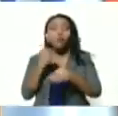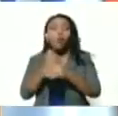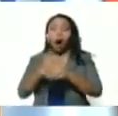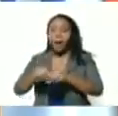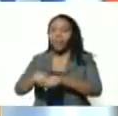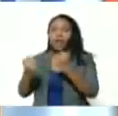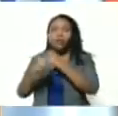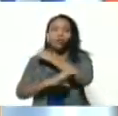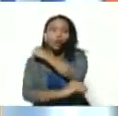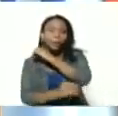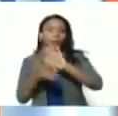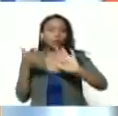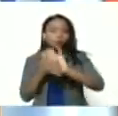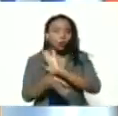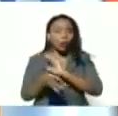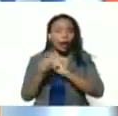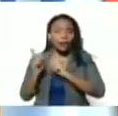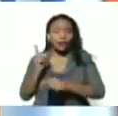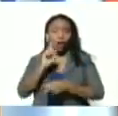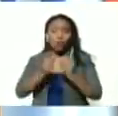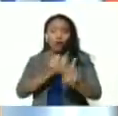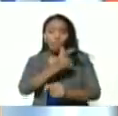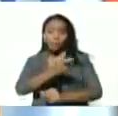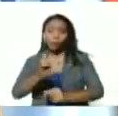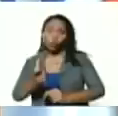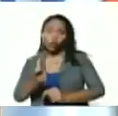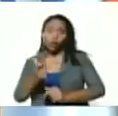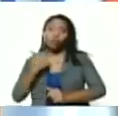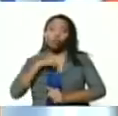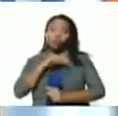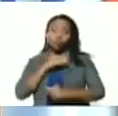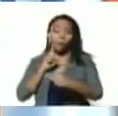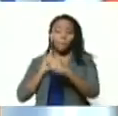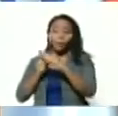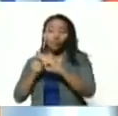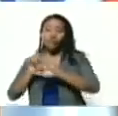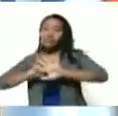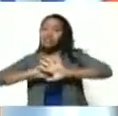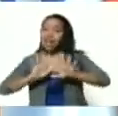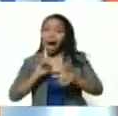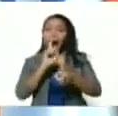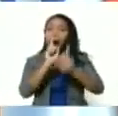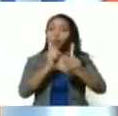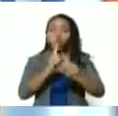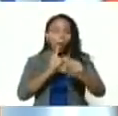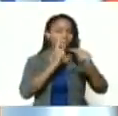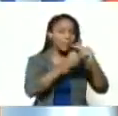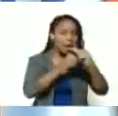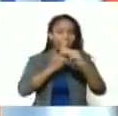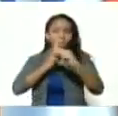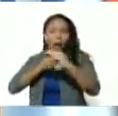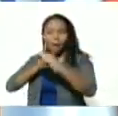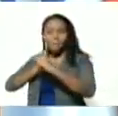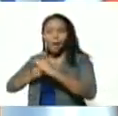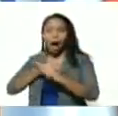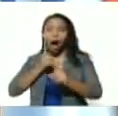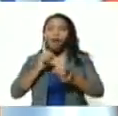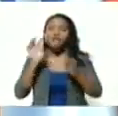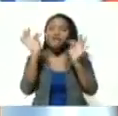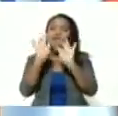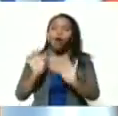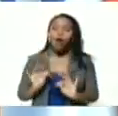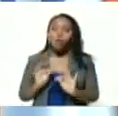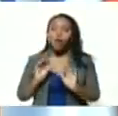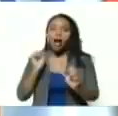malo. Y hemos ubicado ya varias tramas, varias, vamos a decir, modos